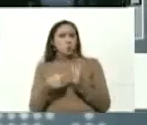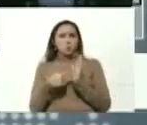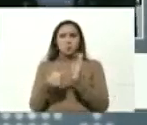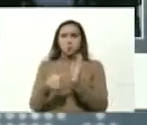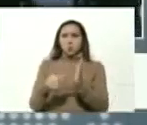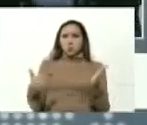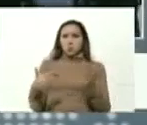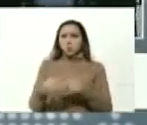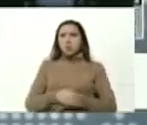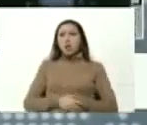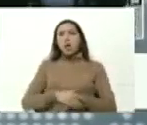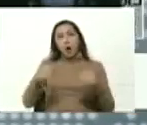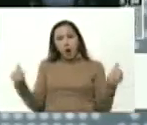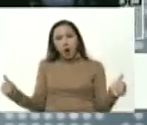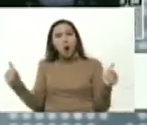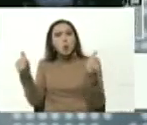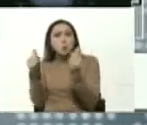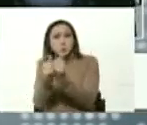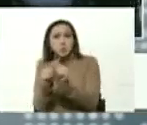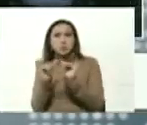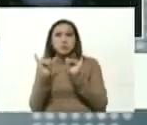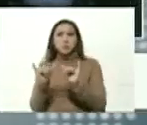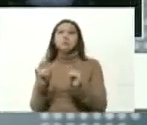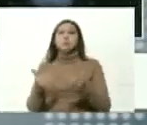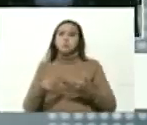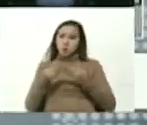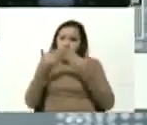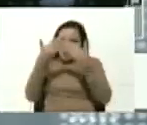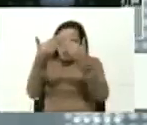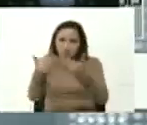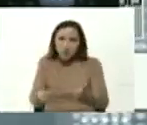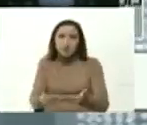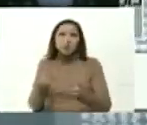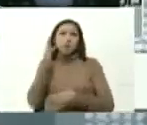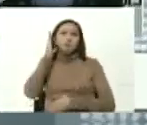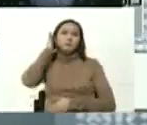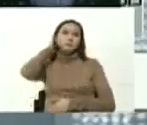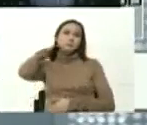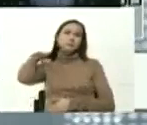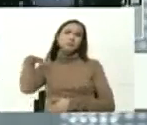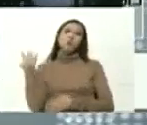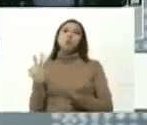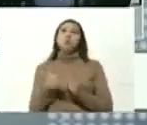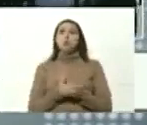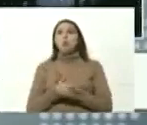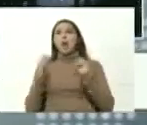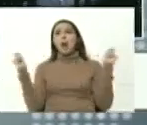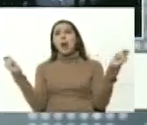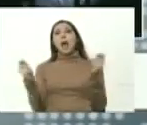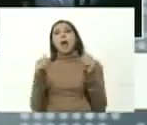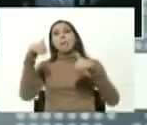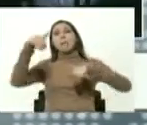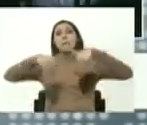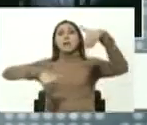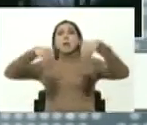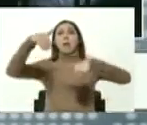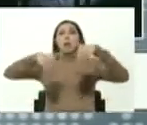acompañantes, garantes de que la campaña vaya